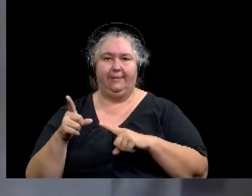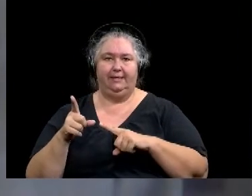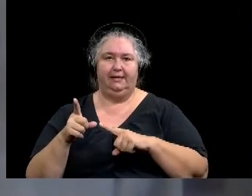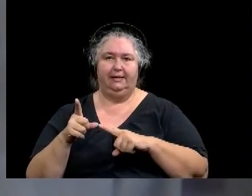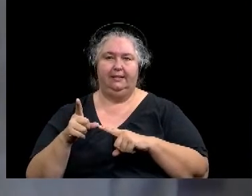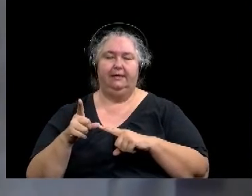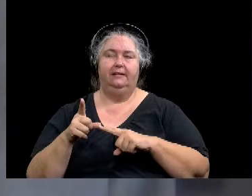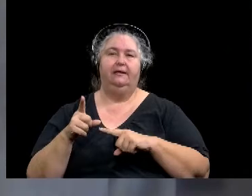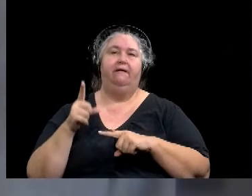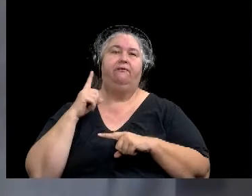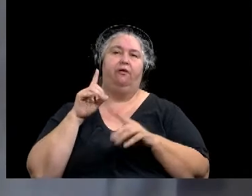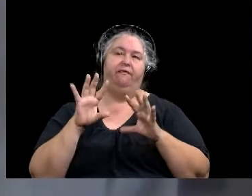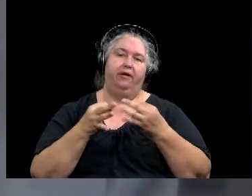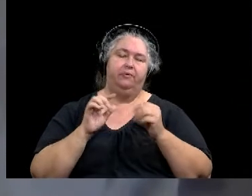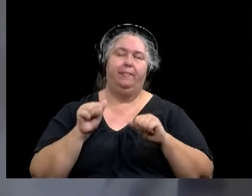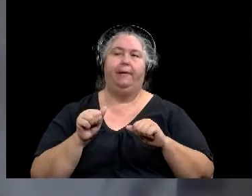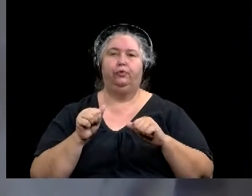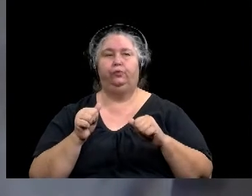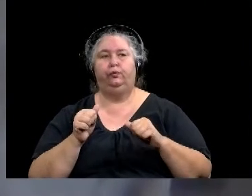seguidas gracias